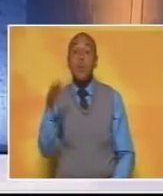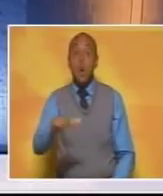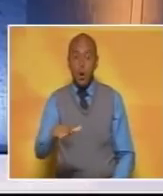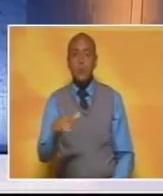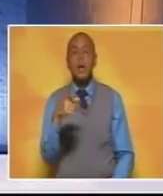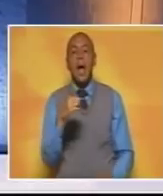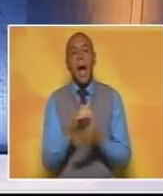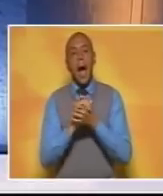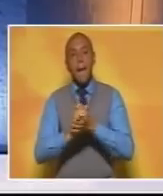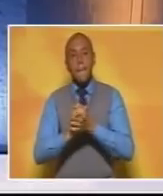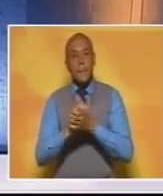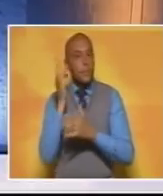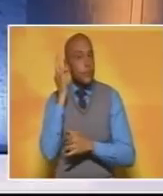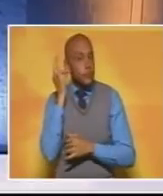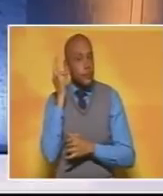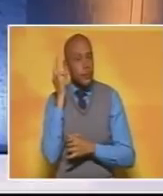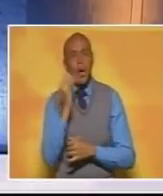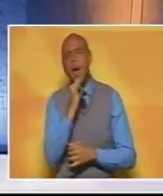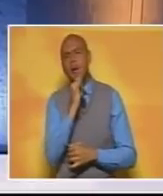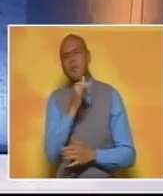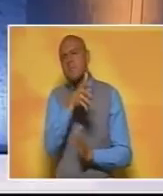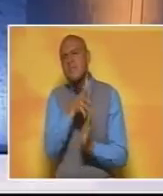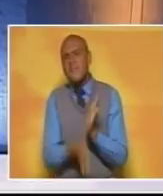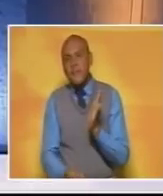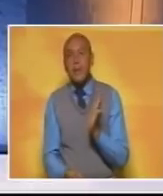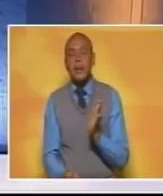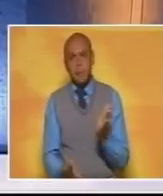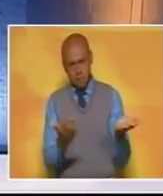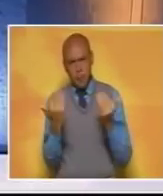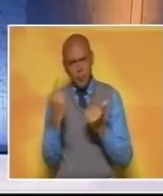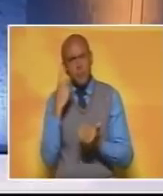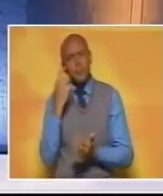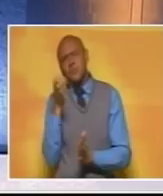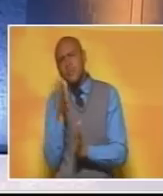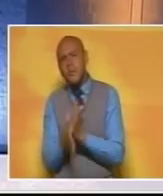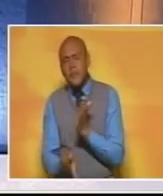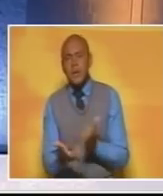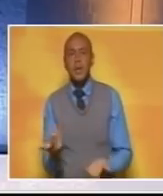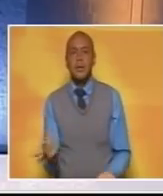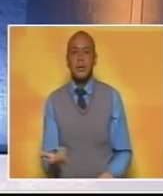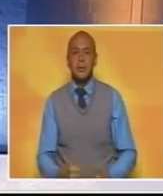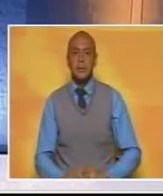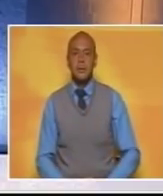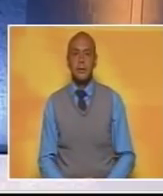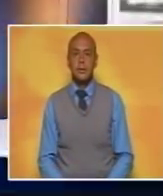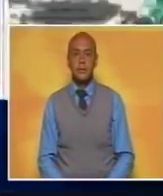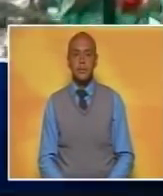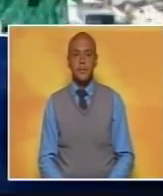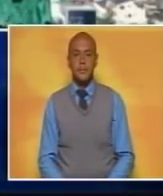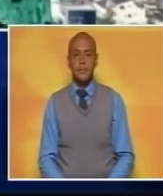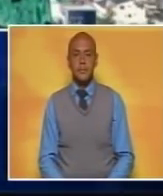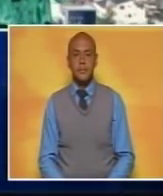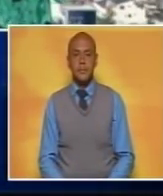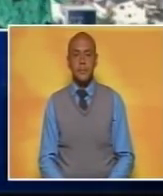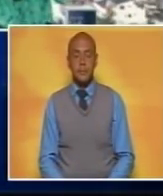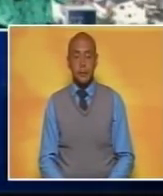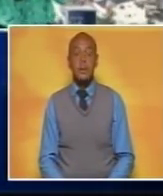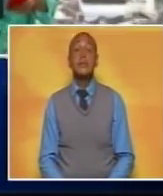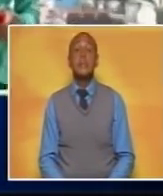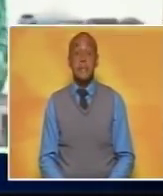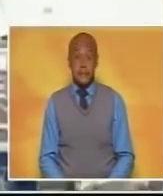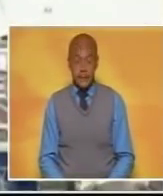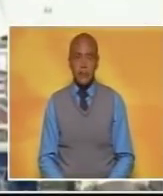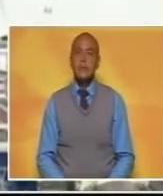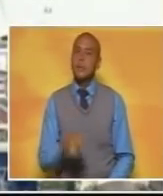de nuestro canal aliado Ecoavisa, nos tiene todos los detalles. Adelante, Estefanía, te escuchamos. Han sido días de